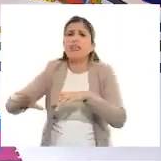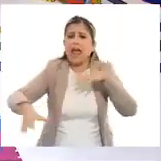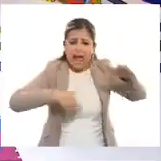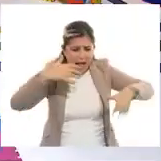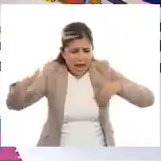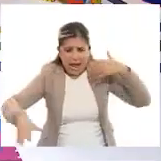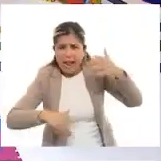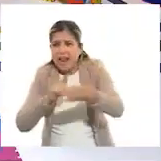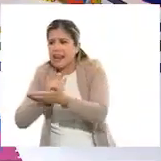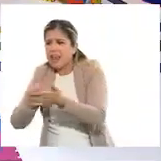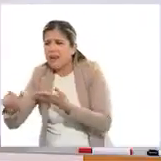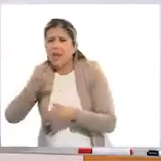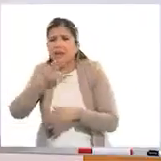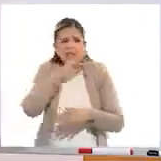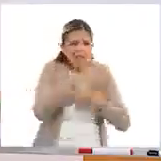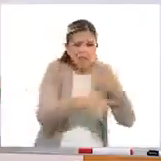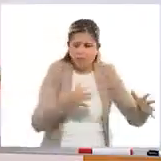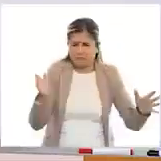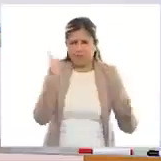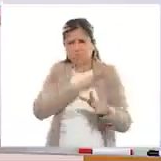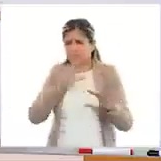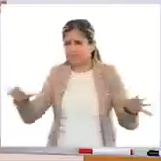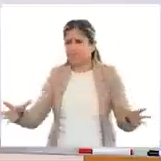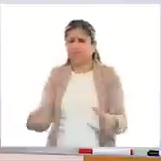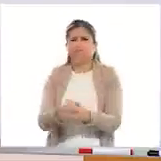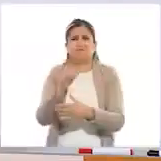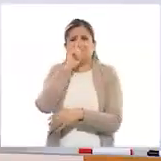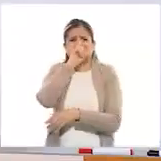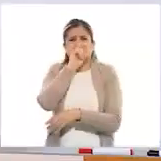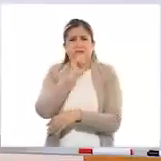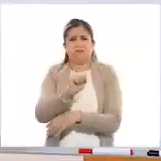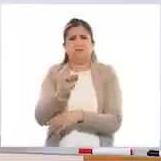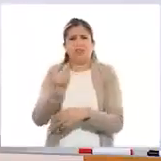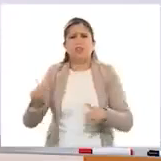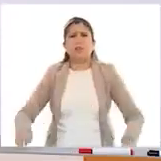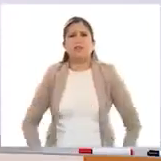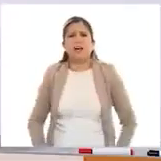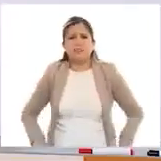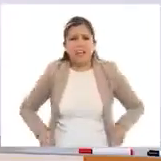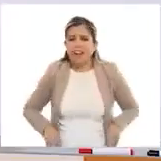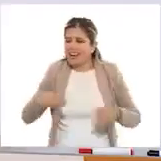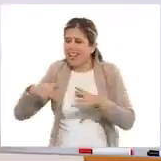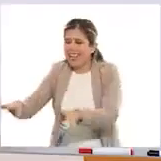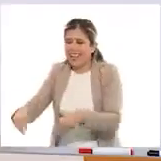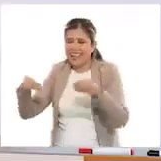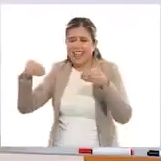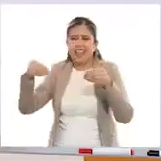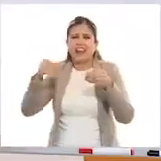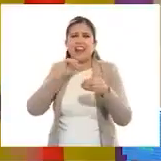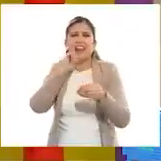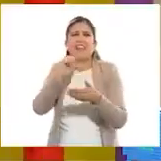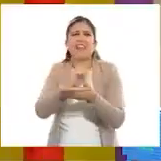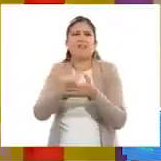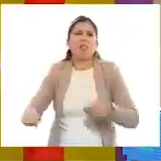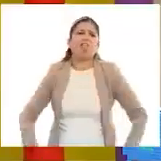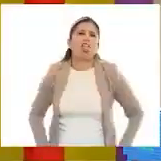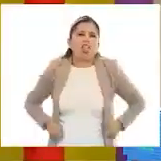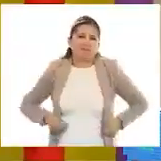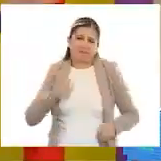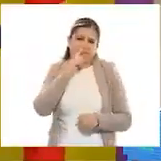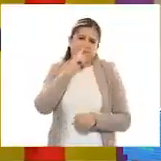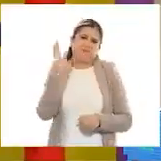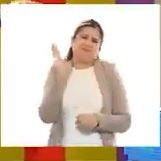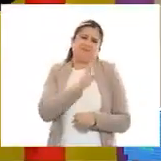es la limpia y cuál es la ropa sucia. ¡Fuchi! ¿Qué tal si un día se pone un pantalón que está todo sucio? Y pensó que estaba limpio porque